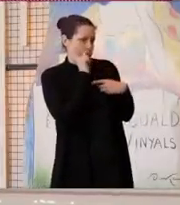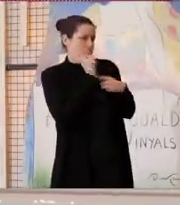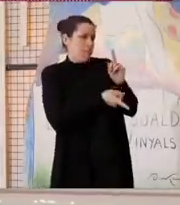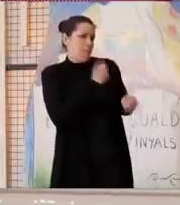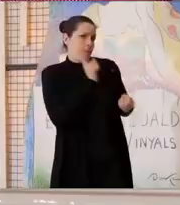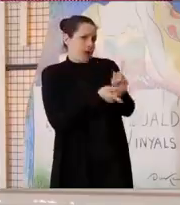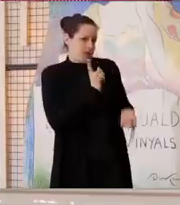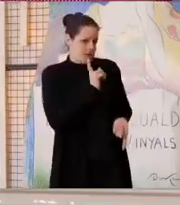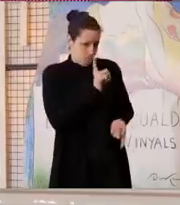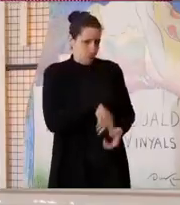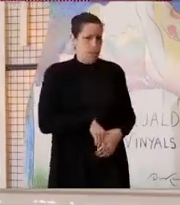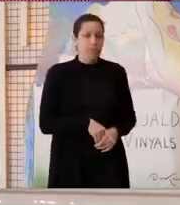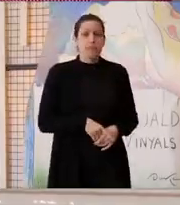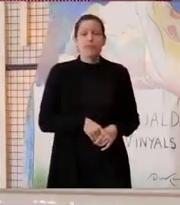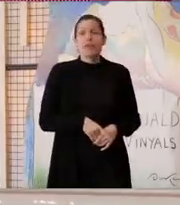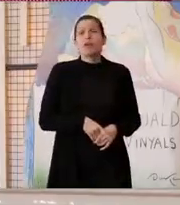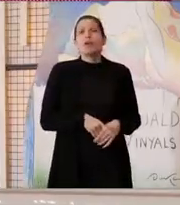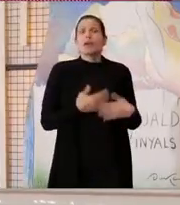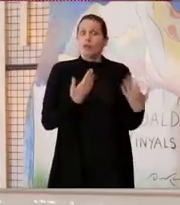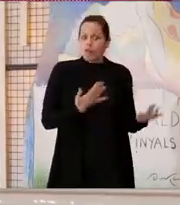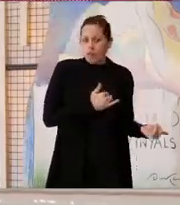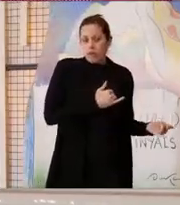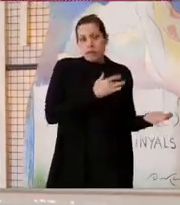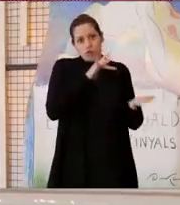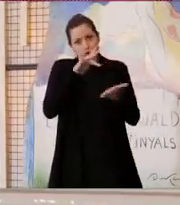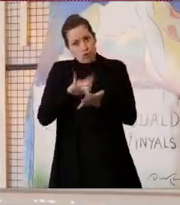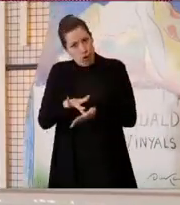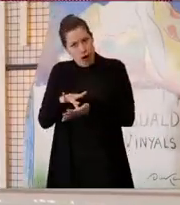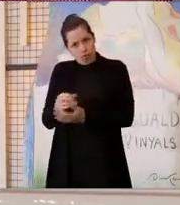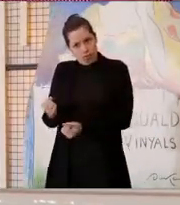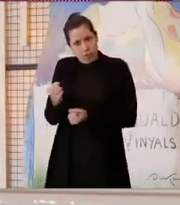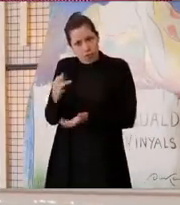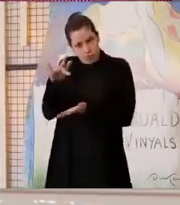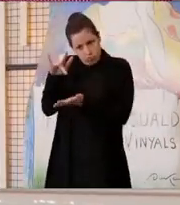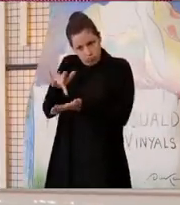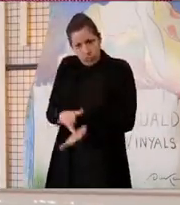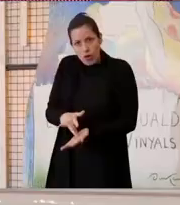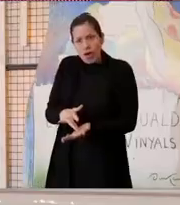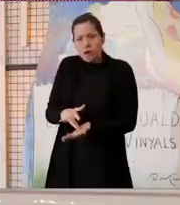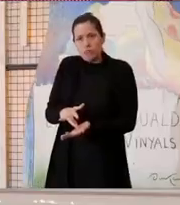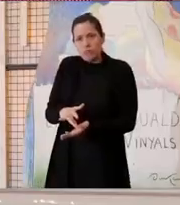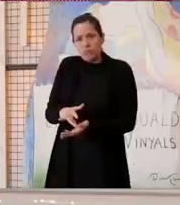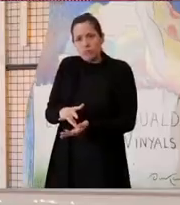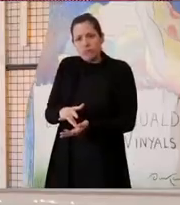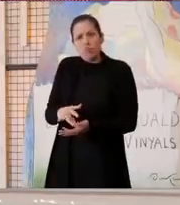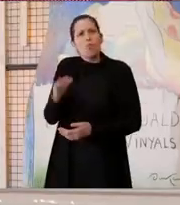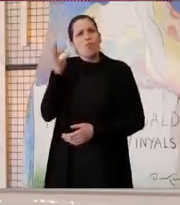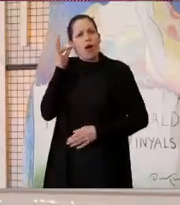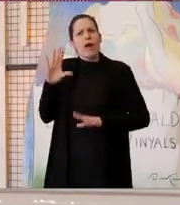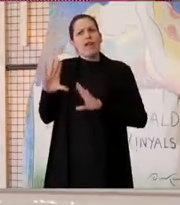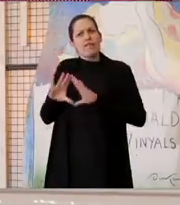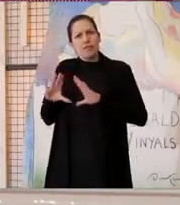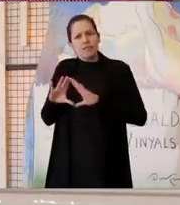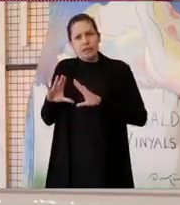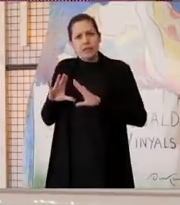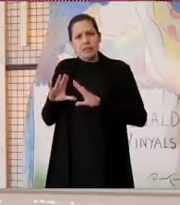pues cuando llegamos y somos mujeres feministas que tenemos esa otra experiencia por el rol